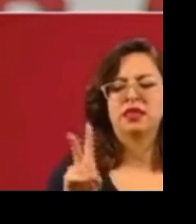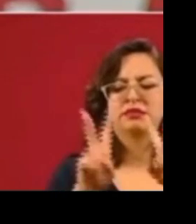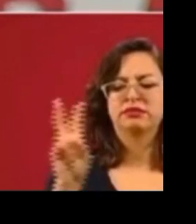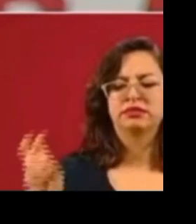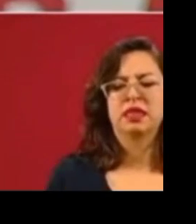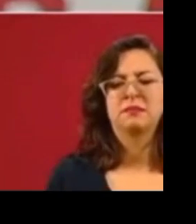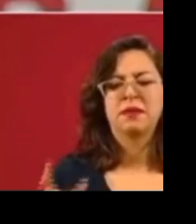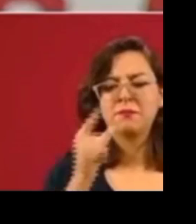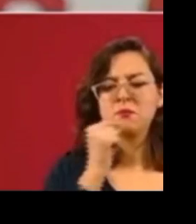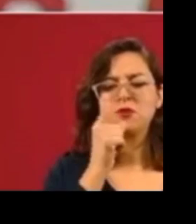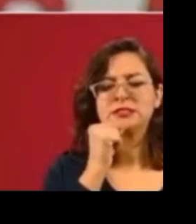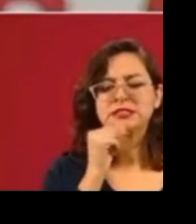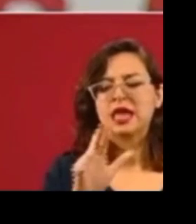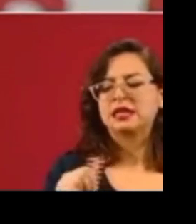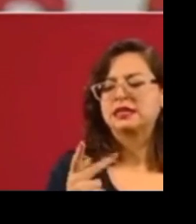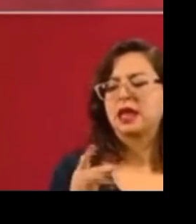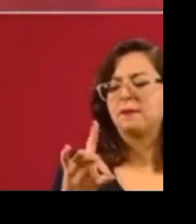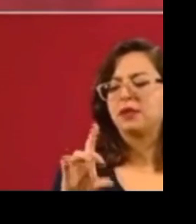Furioso.